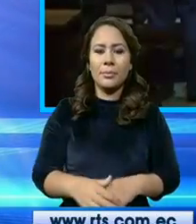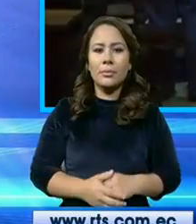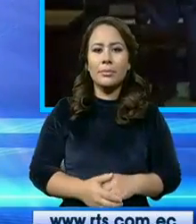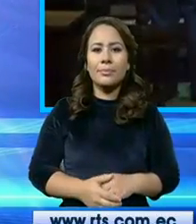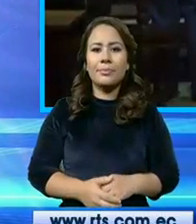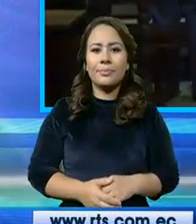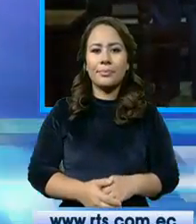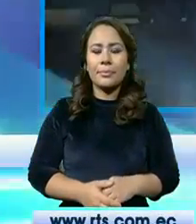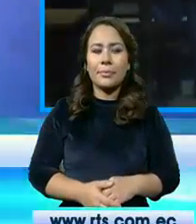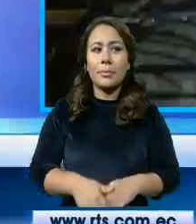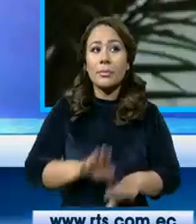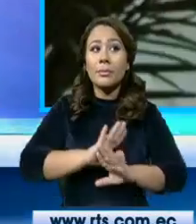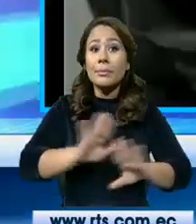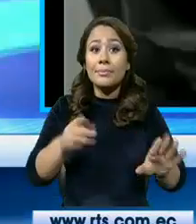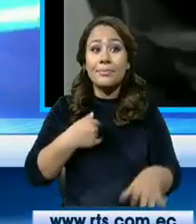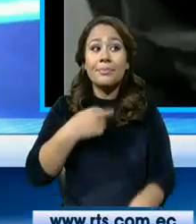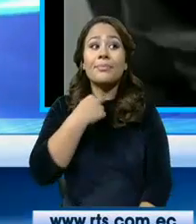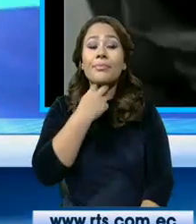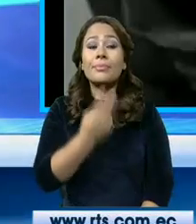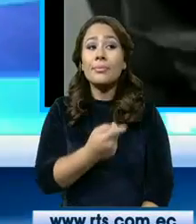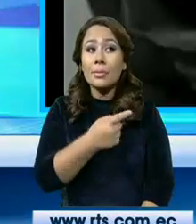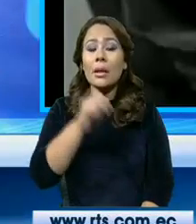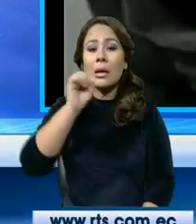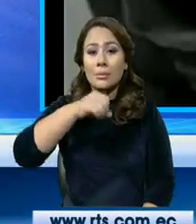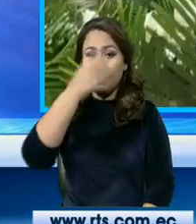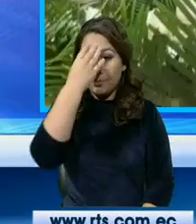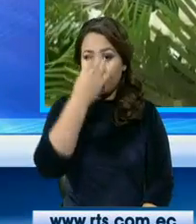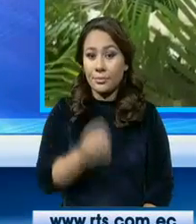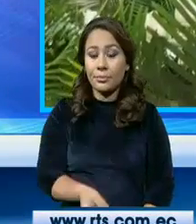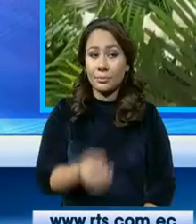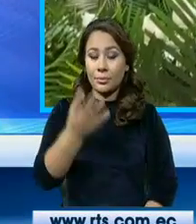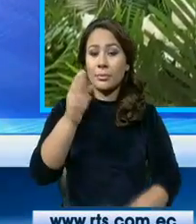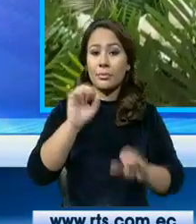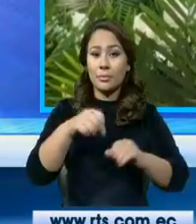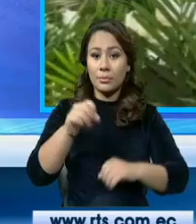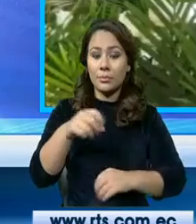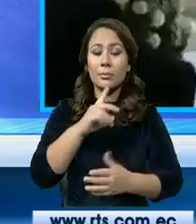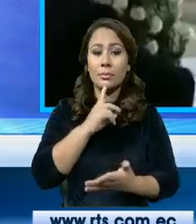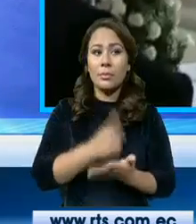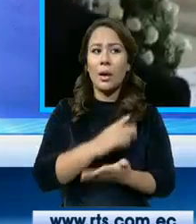Luisa y amigos televidentes, muy buenos días. Efectivamente,